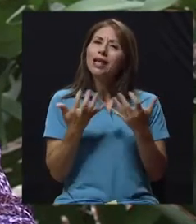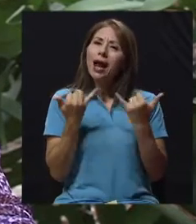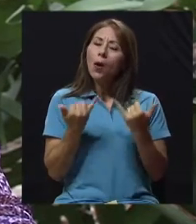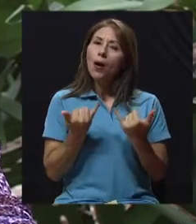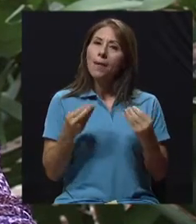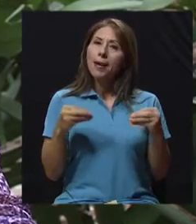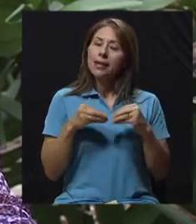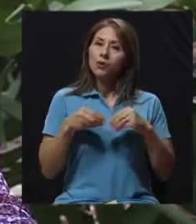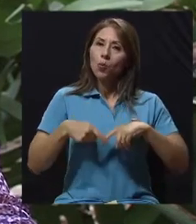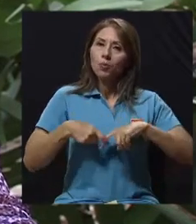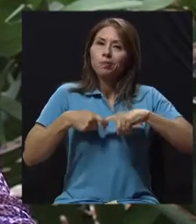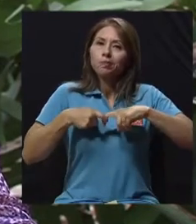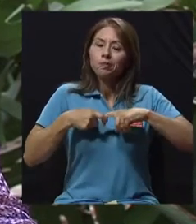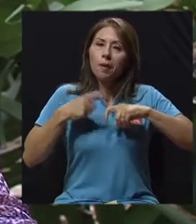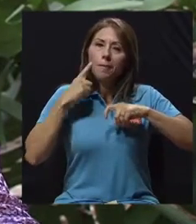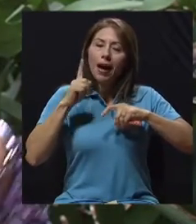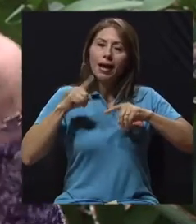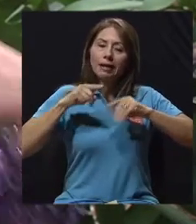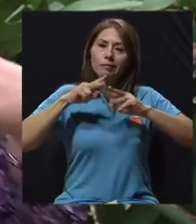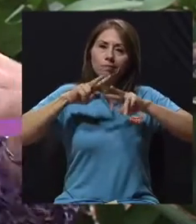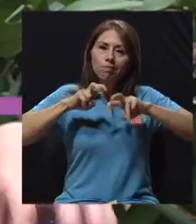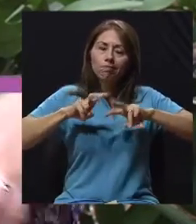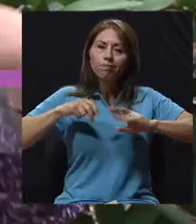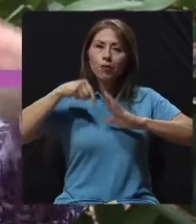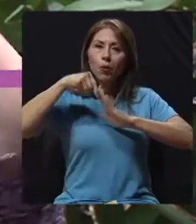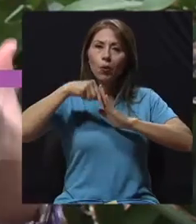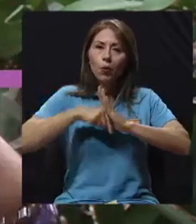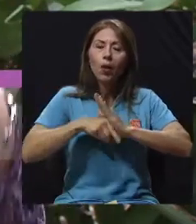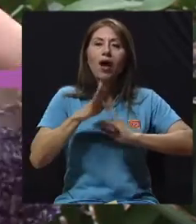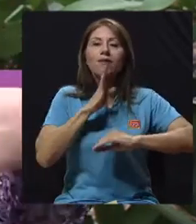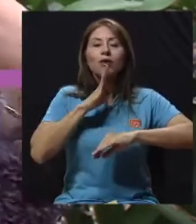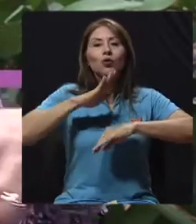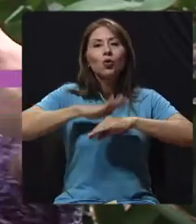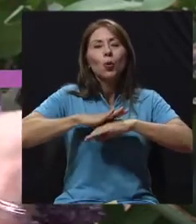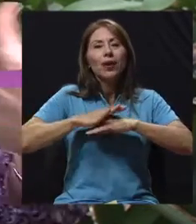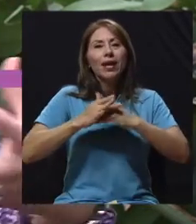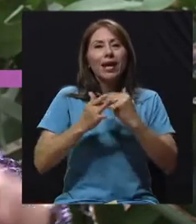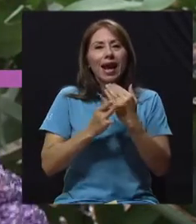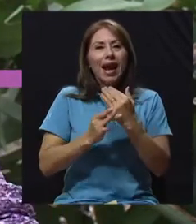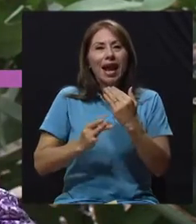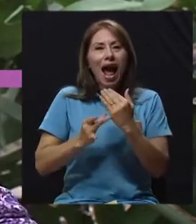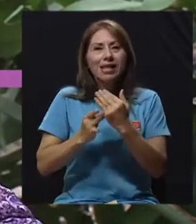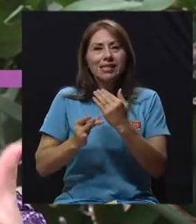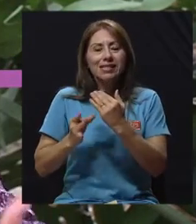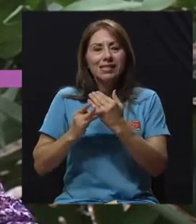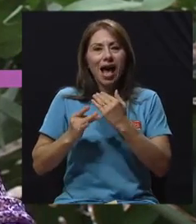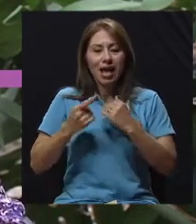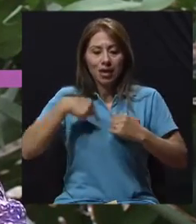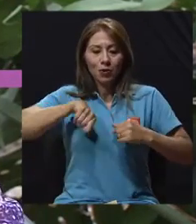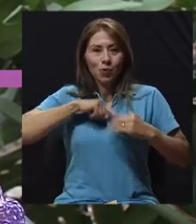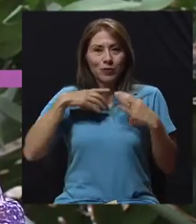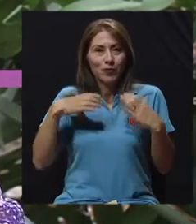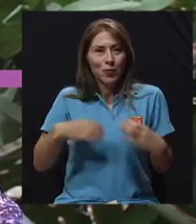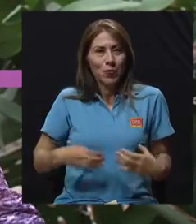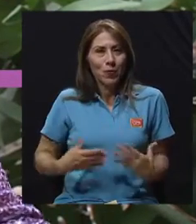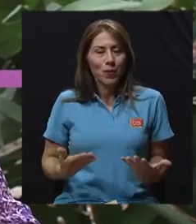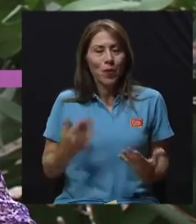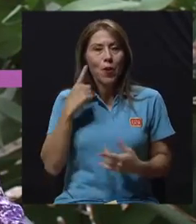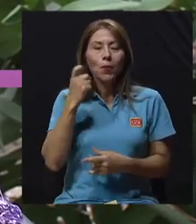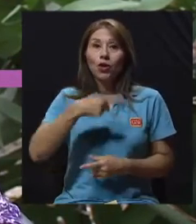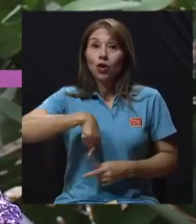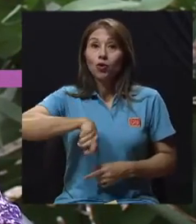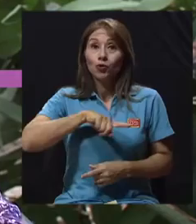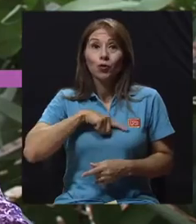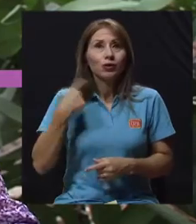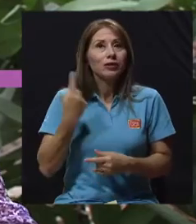quisiera detener en el tema de esta grasa o estas placas de grasa que hay en nuestras arterias porque somos muy